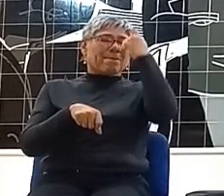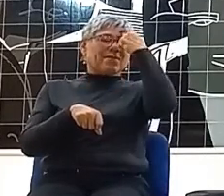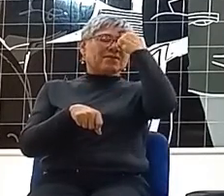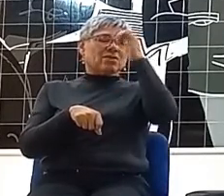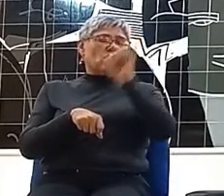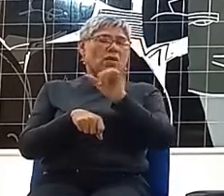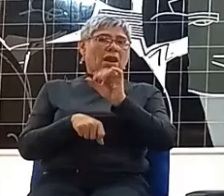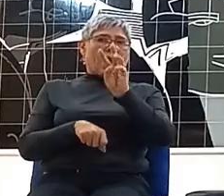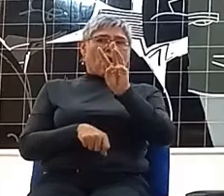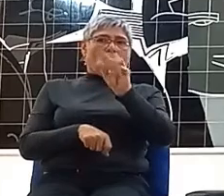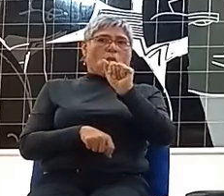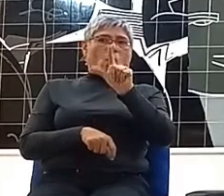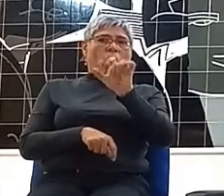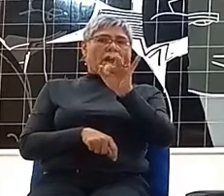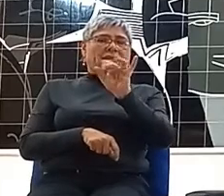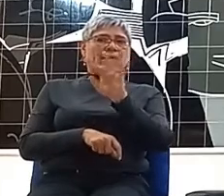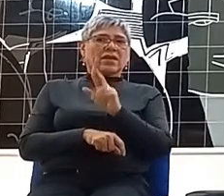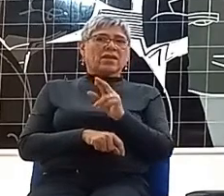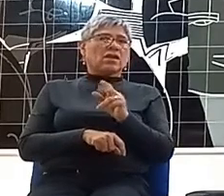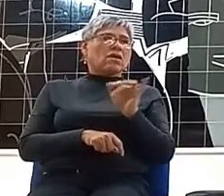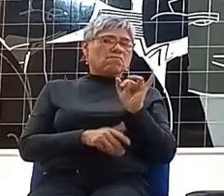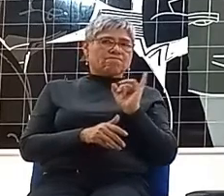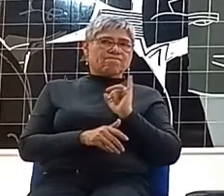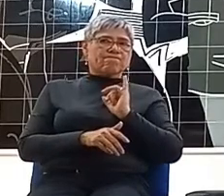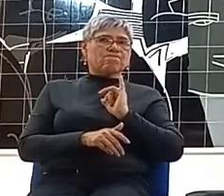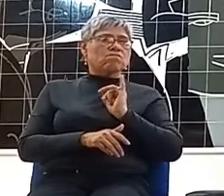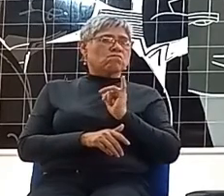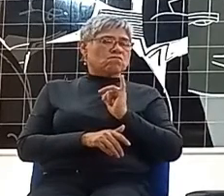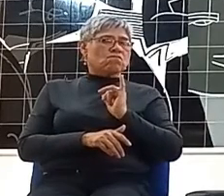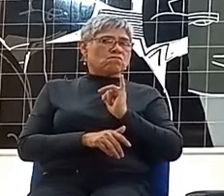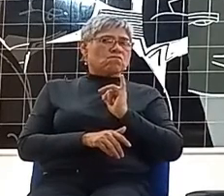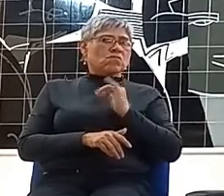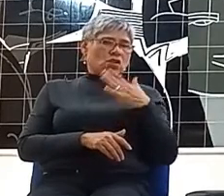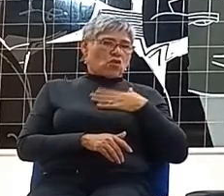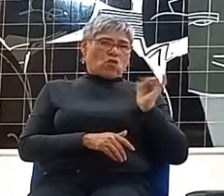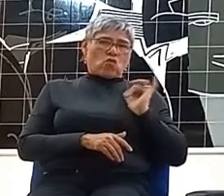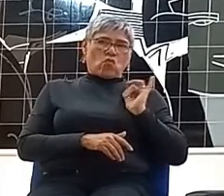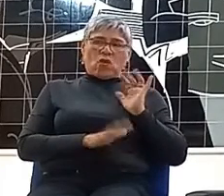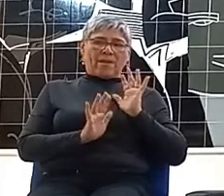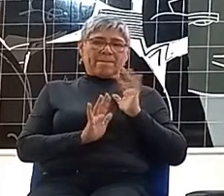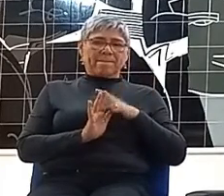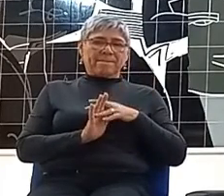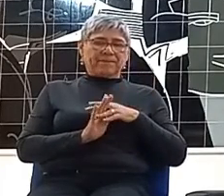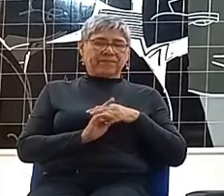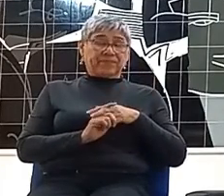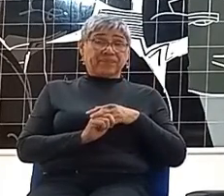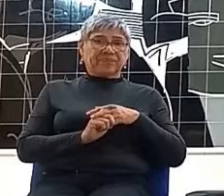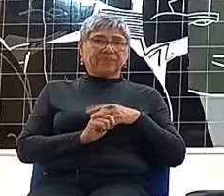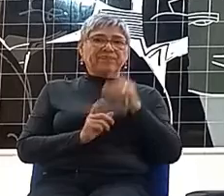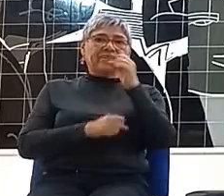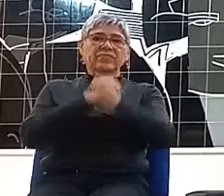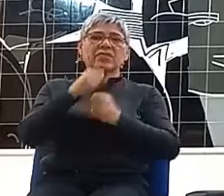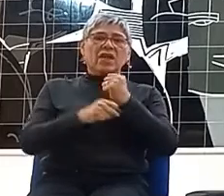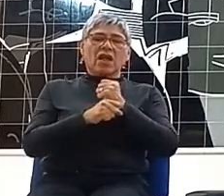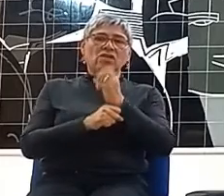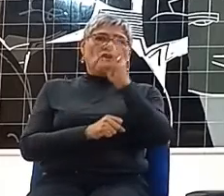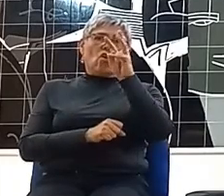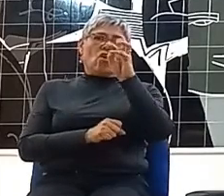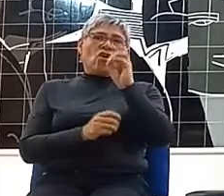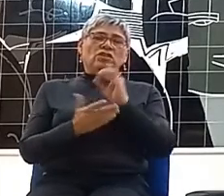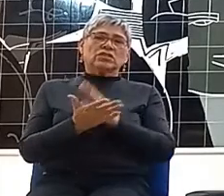Walter Benjamin fue conmigo, porque en los años 80 estaba el Benjamin,